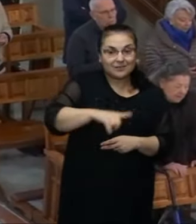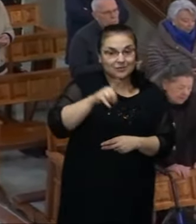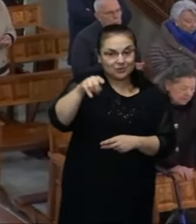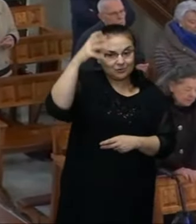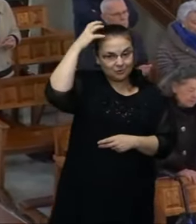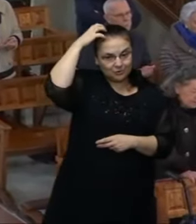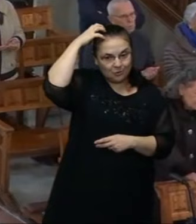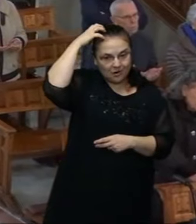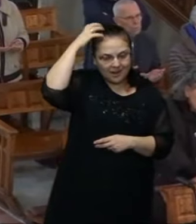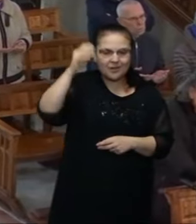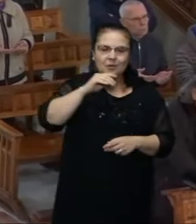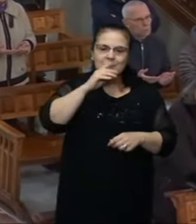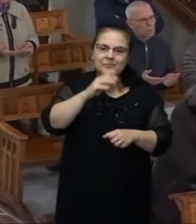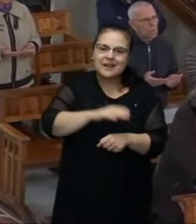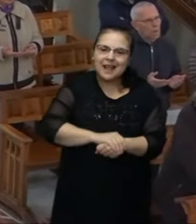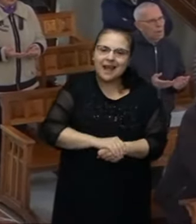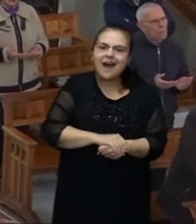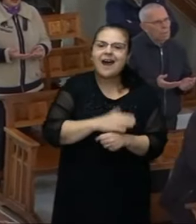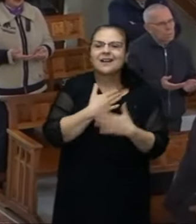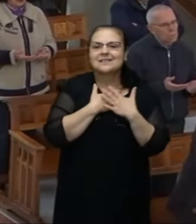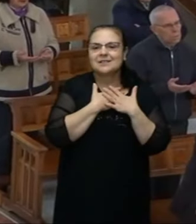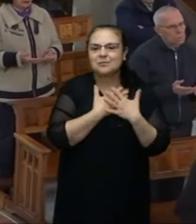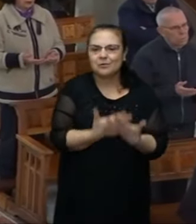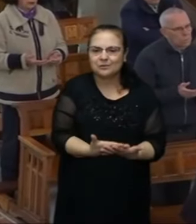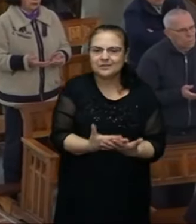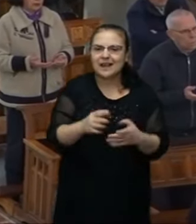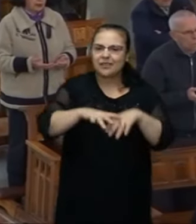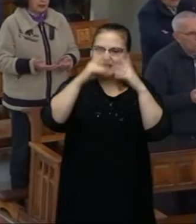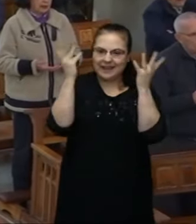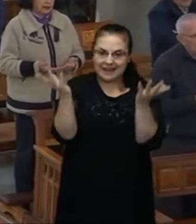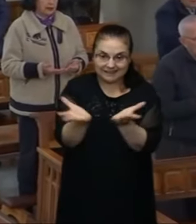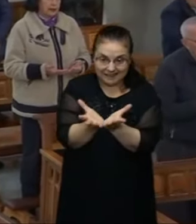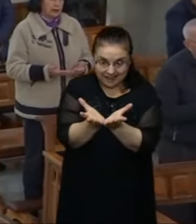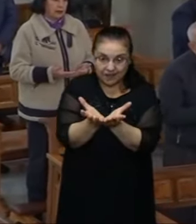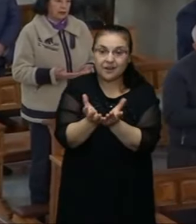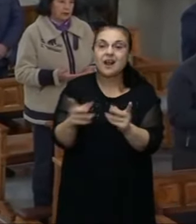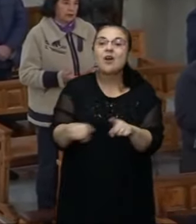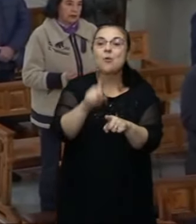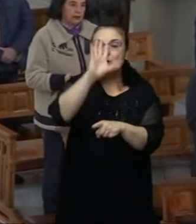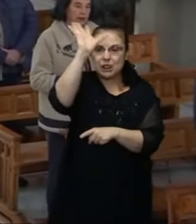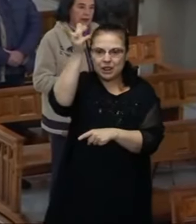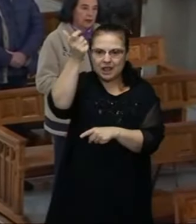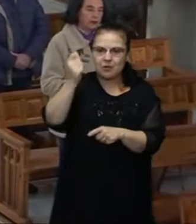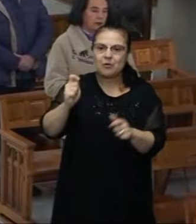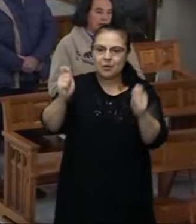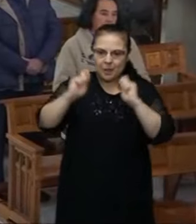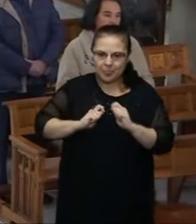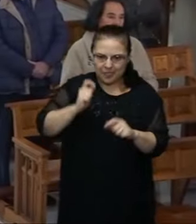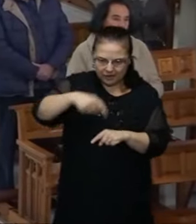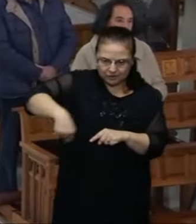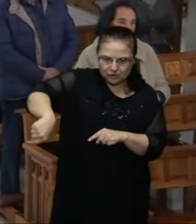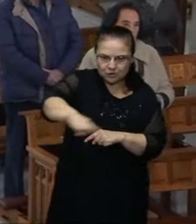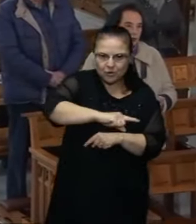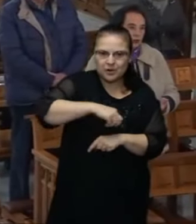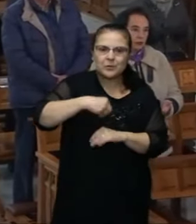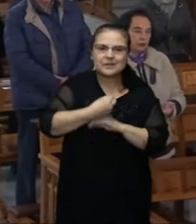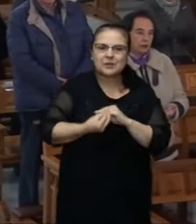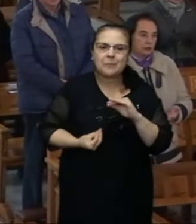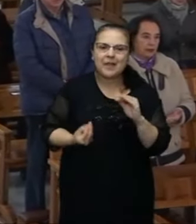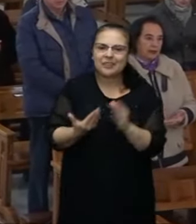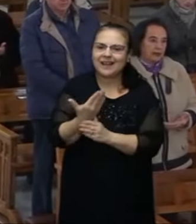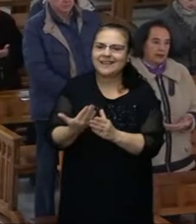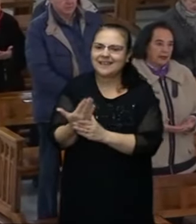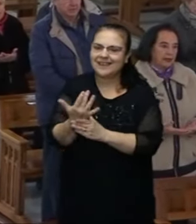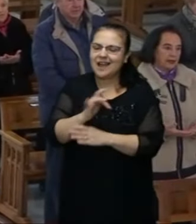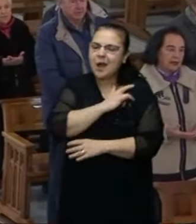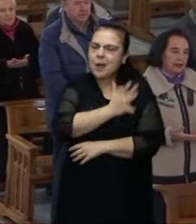venga a nosotros tu reino, hágase tu voluntad en la tierra como en el cielo. Danos hoy nuestro